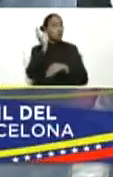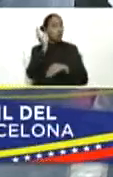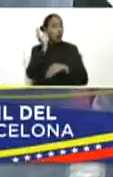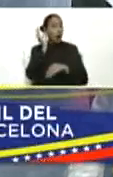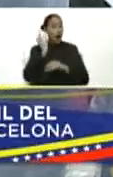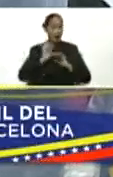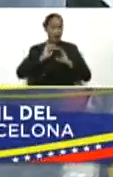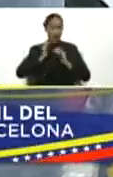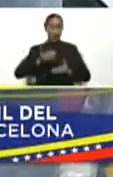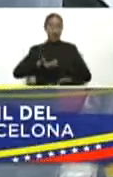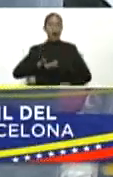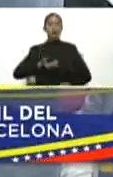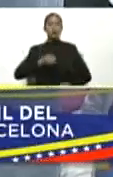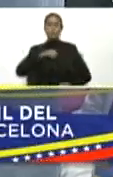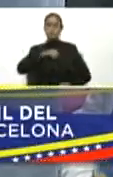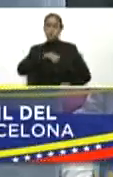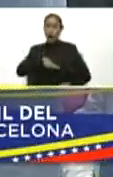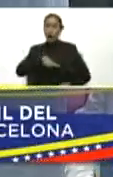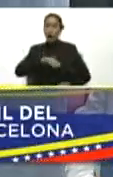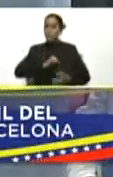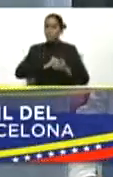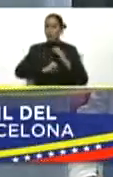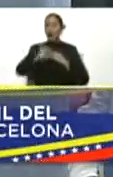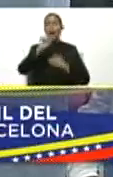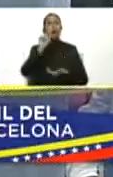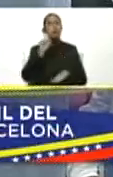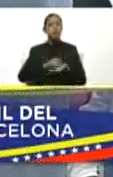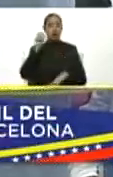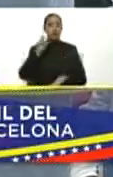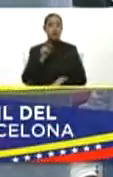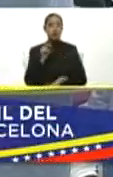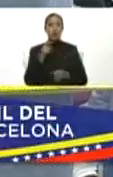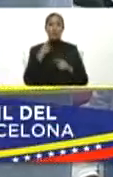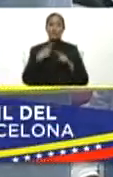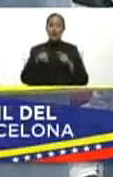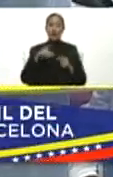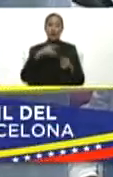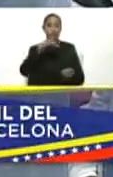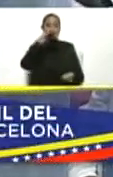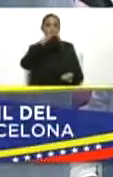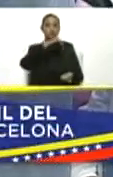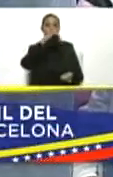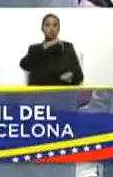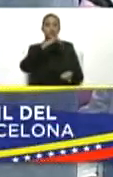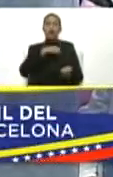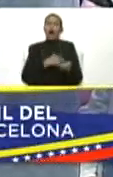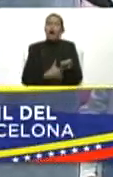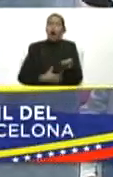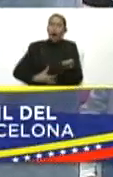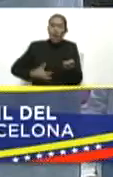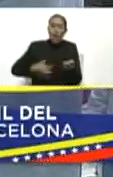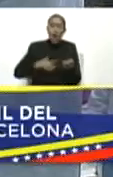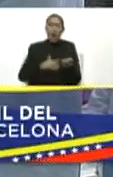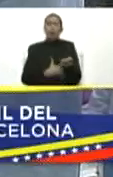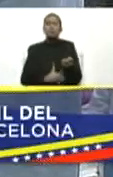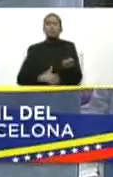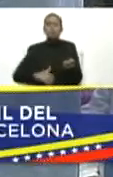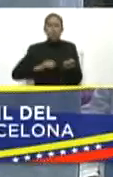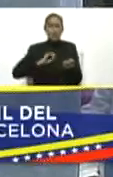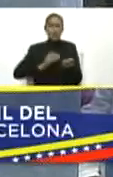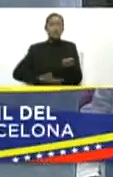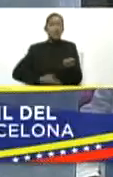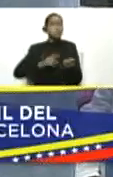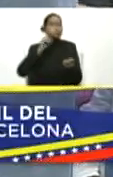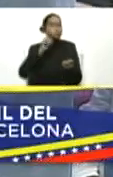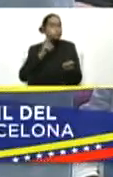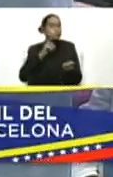tranquilas. Hay otras que le ponen un poquito, si le pones mucho se acelera y las contracciones y el dolor a veces es inaguantable. Yo